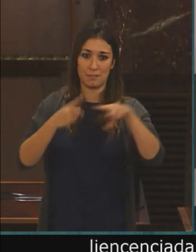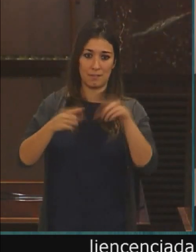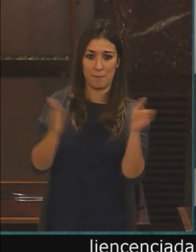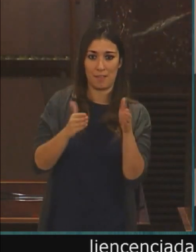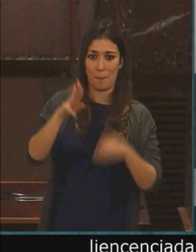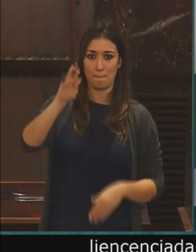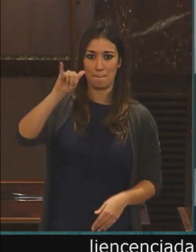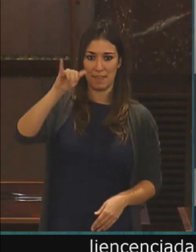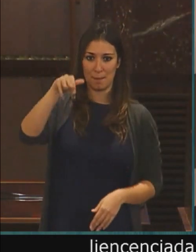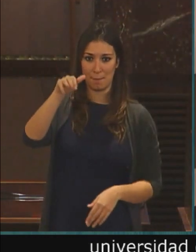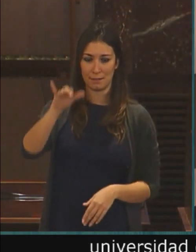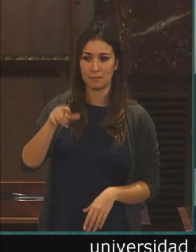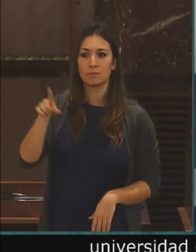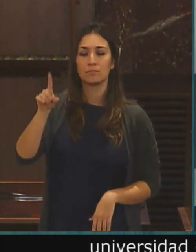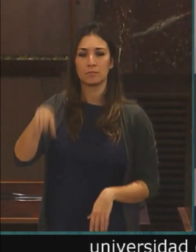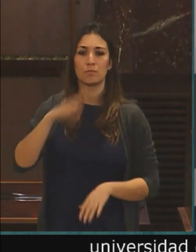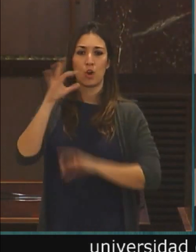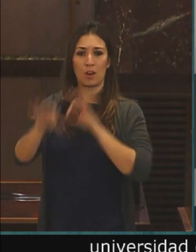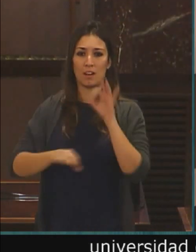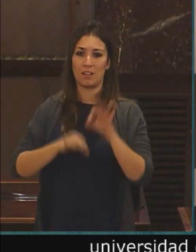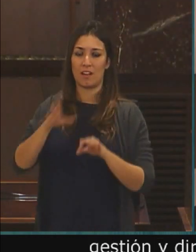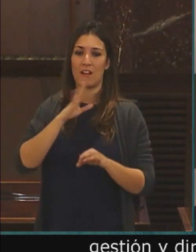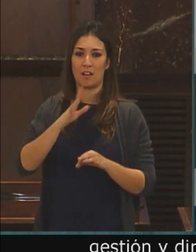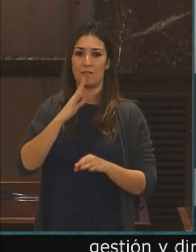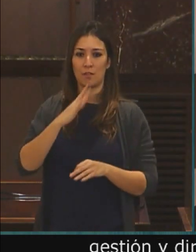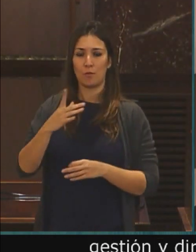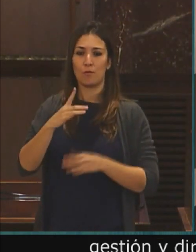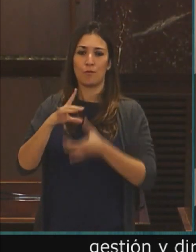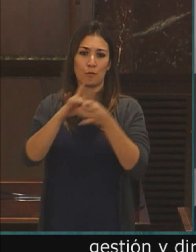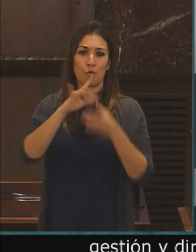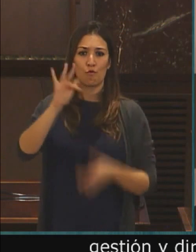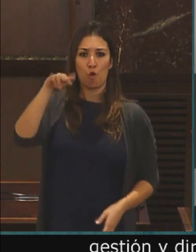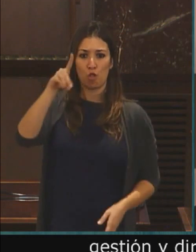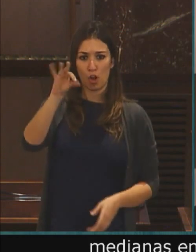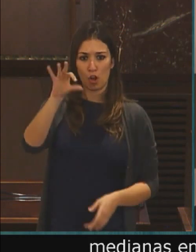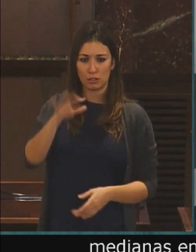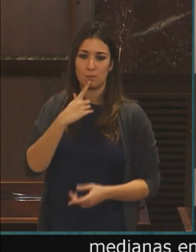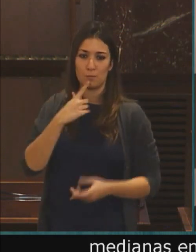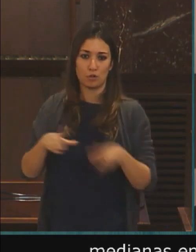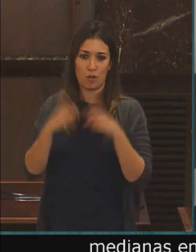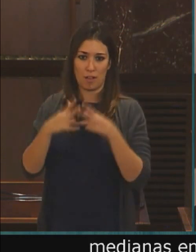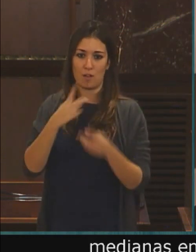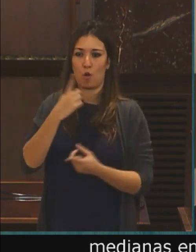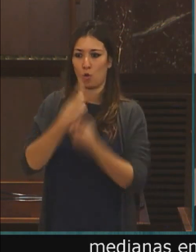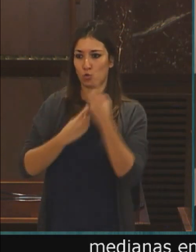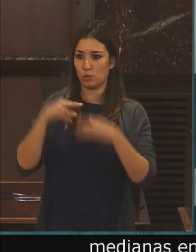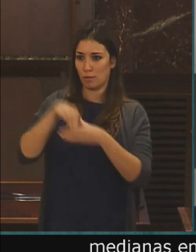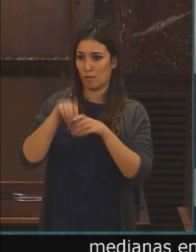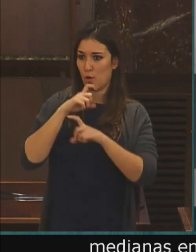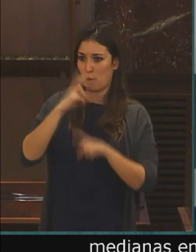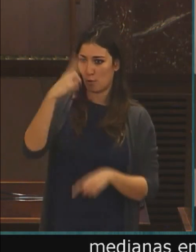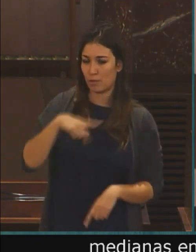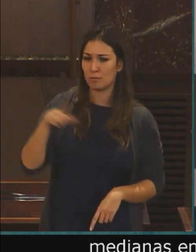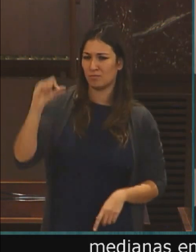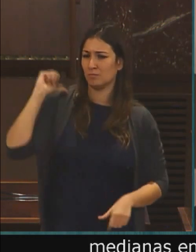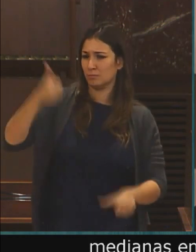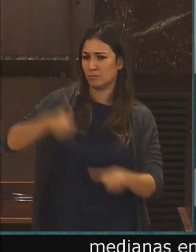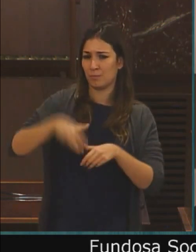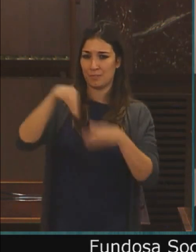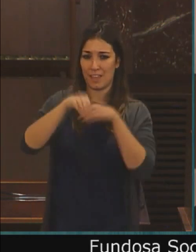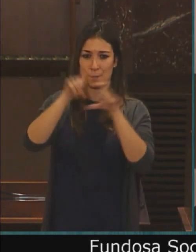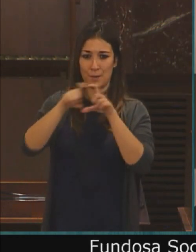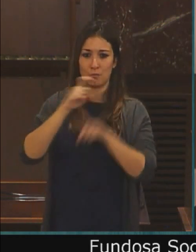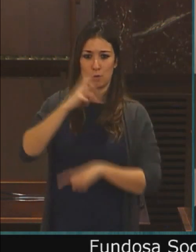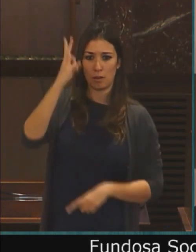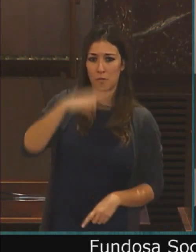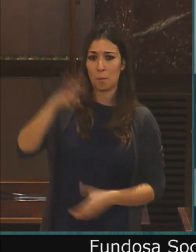Empresas, organizado por Fundosa Social Consulting y la Fundación 11. Su trayectoria profesional está ligada a las empresas de la Corporación